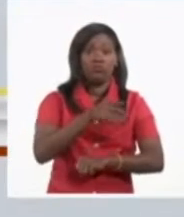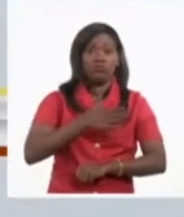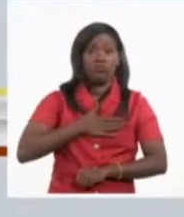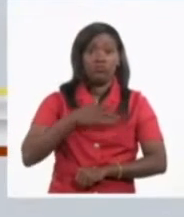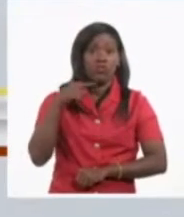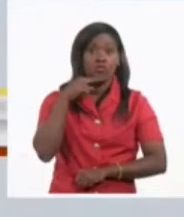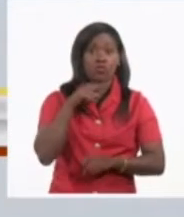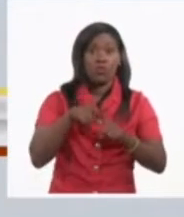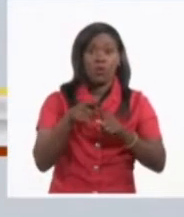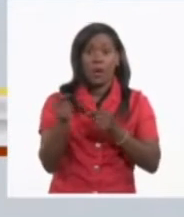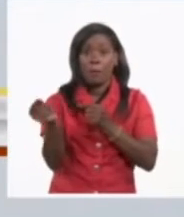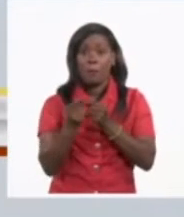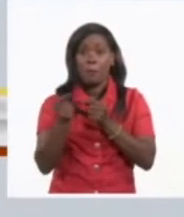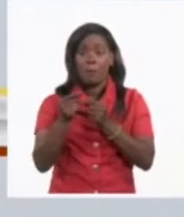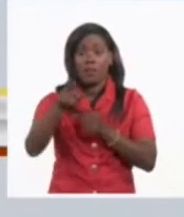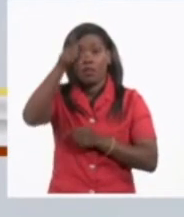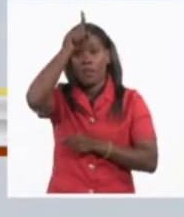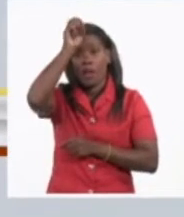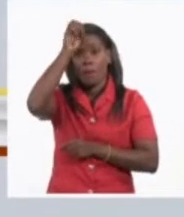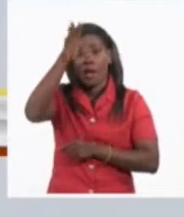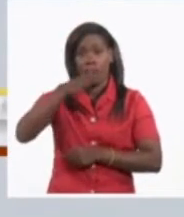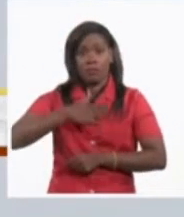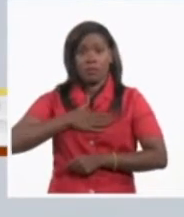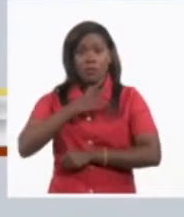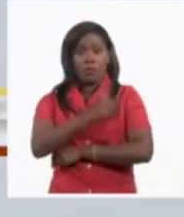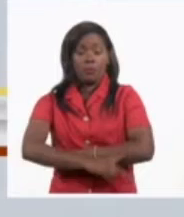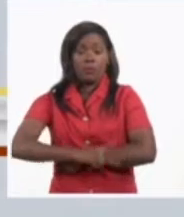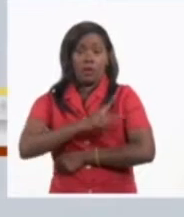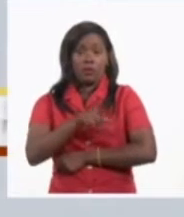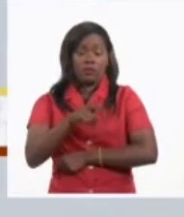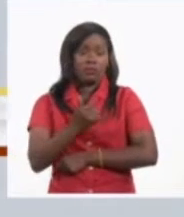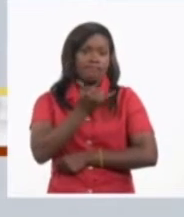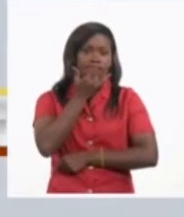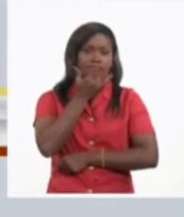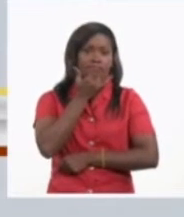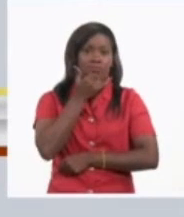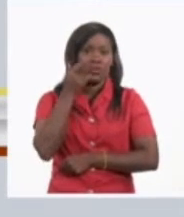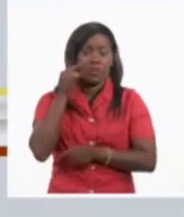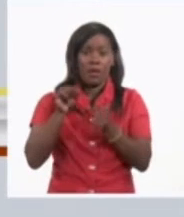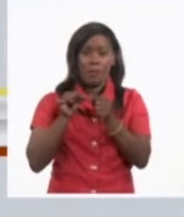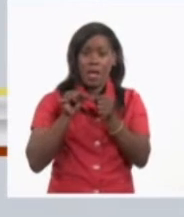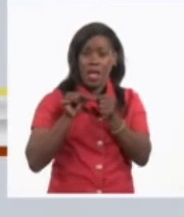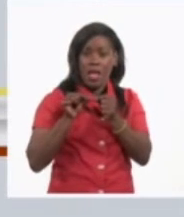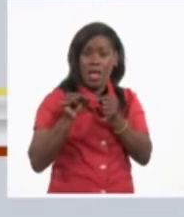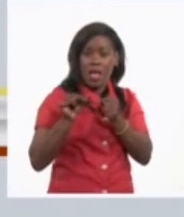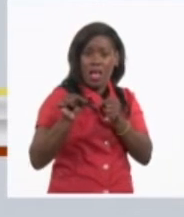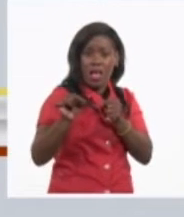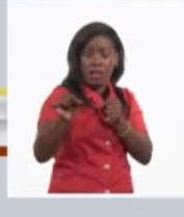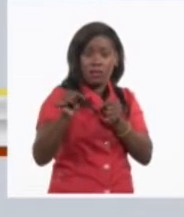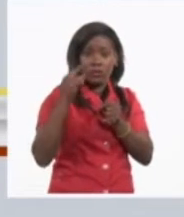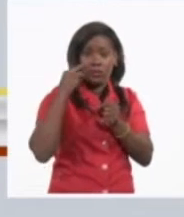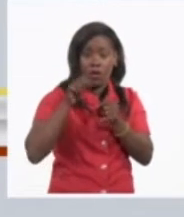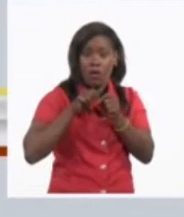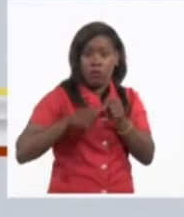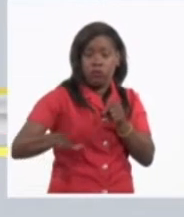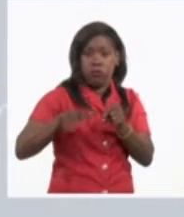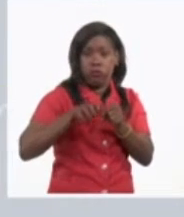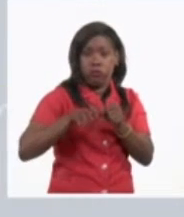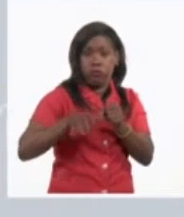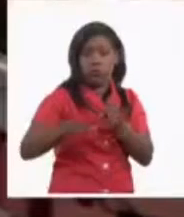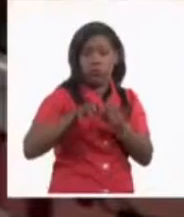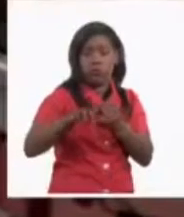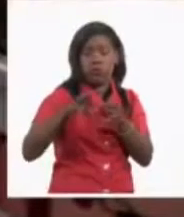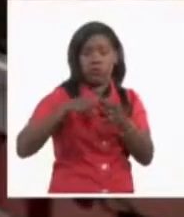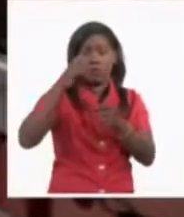con Alemania sufrieron daños. Y desde entonces, 100 metros cúbicos de gas salen de las tuberías cada hora. Las líneas